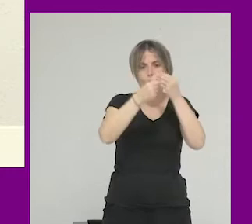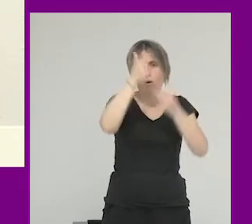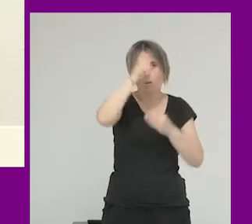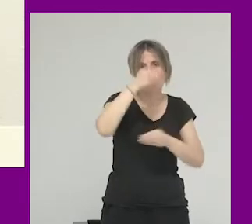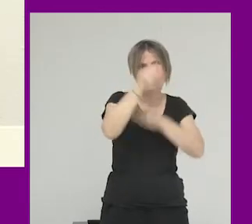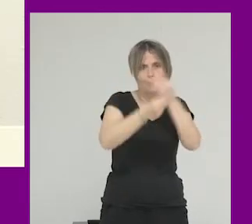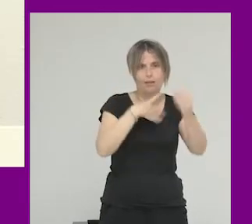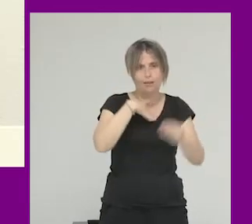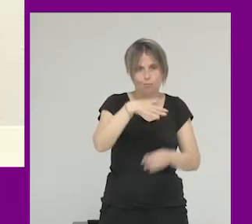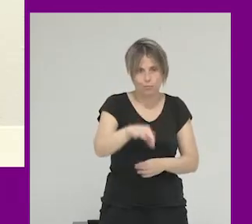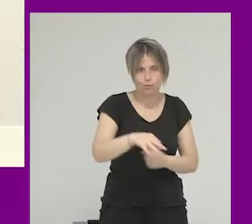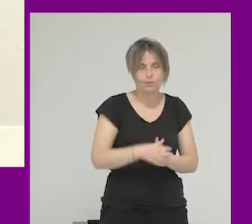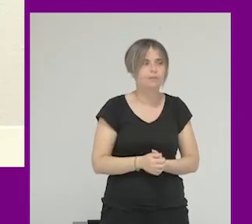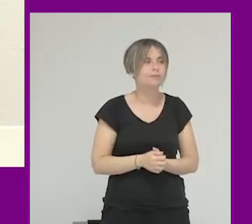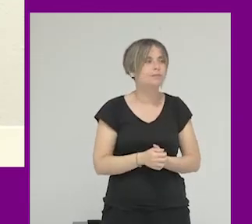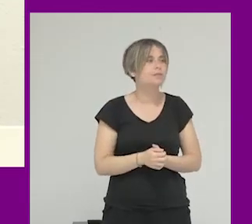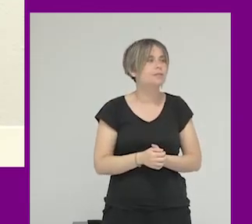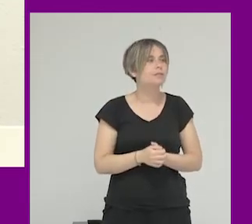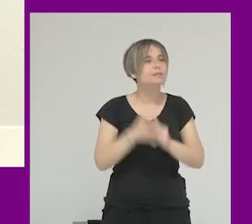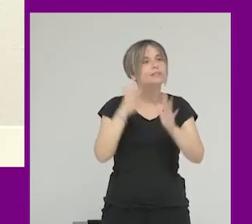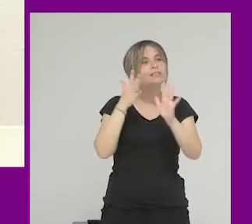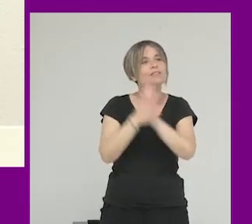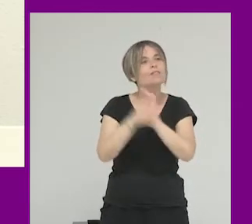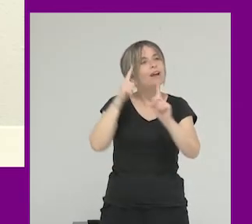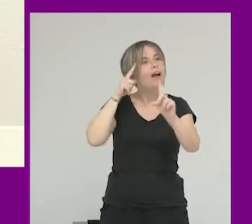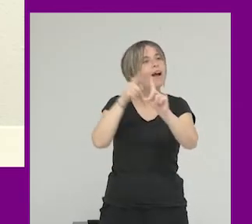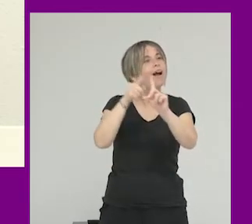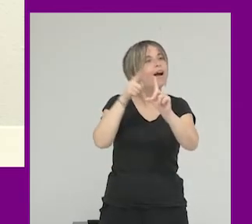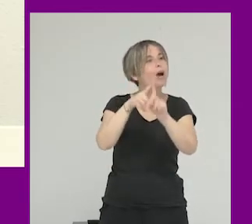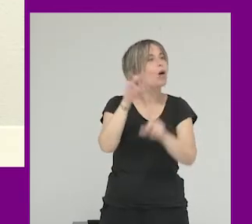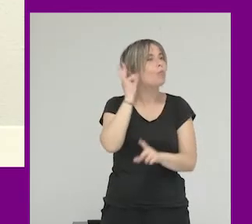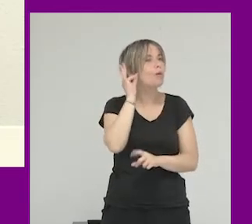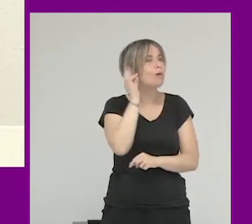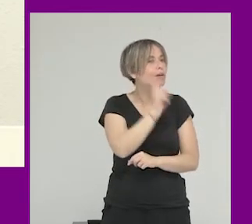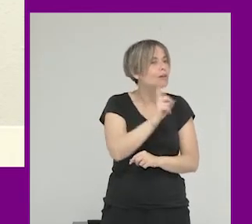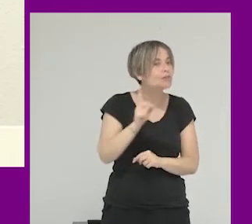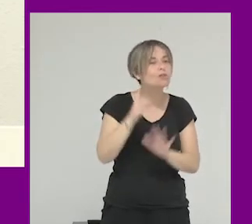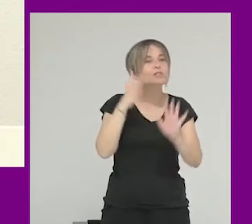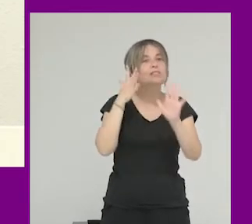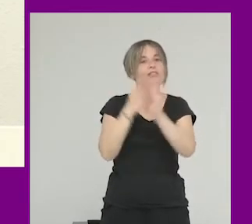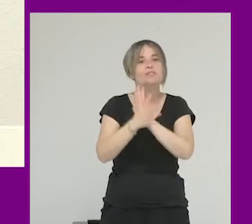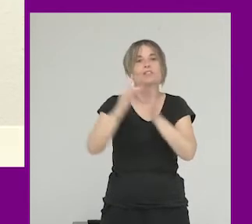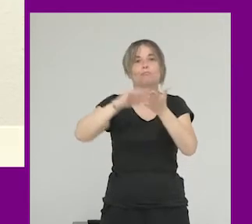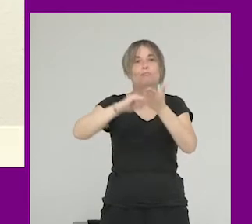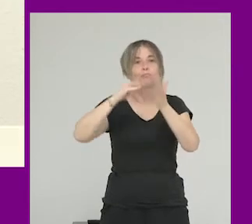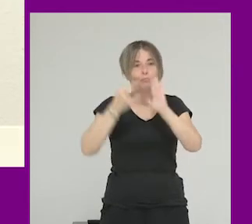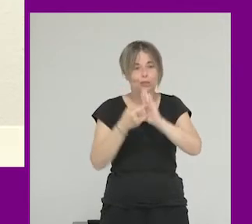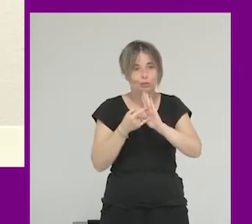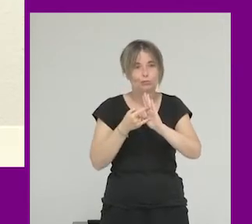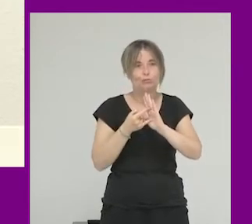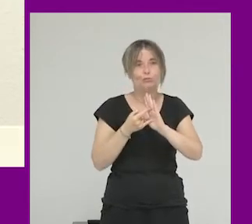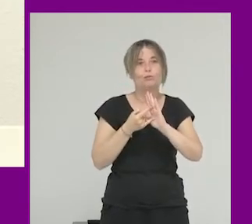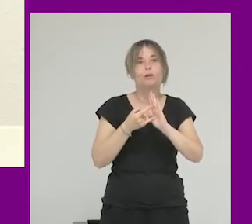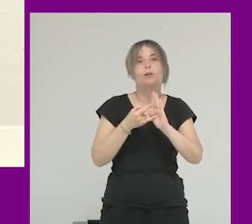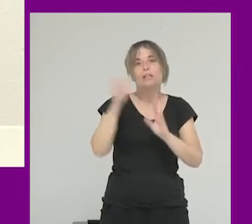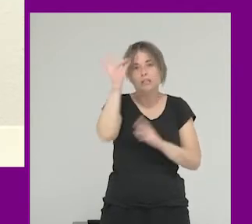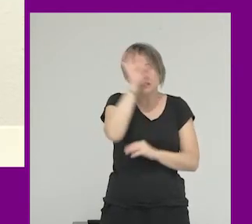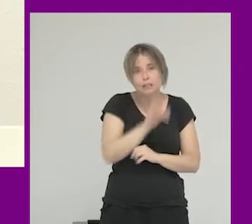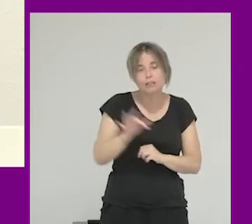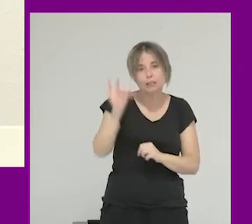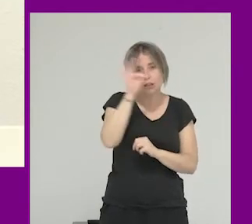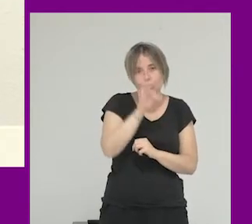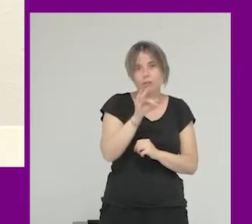hombres. No está dirigida exclusiva a las mujeres, sino que es un método y es una teoría